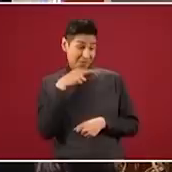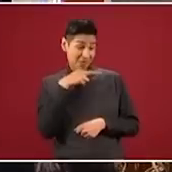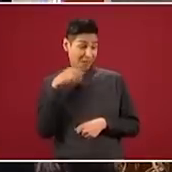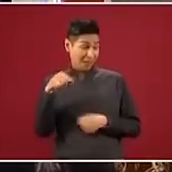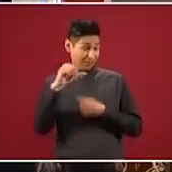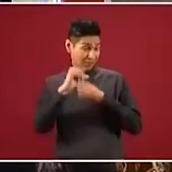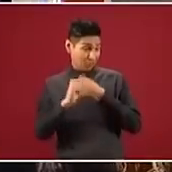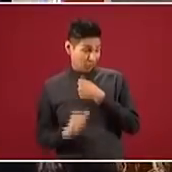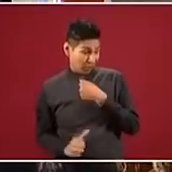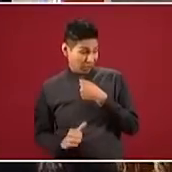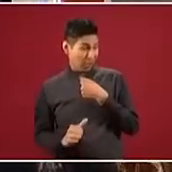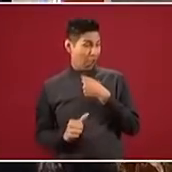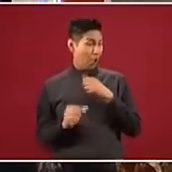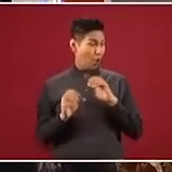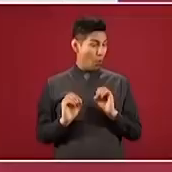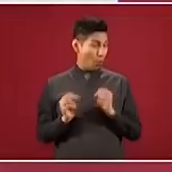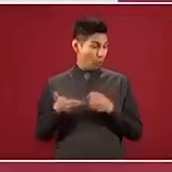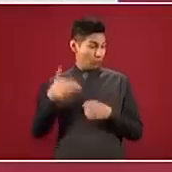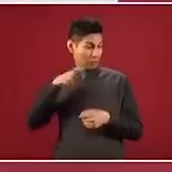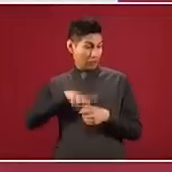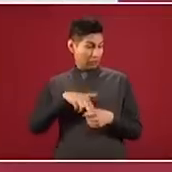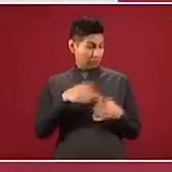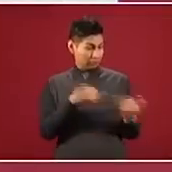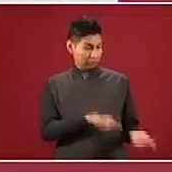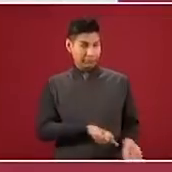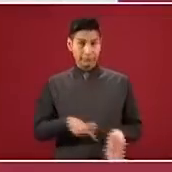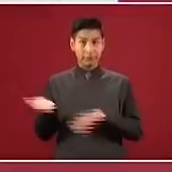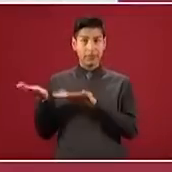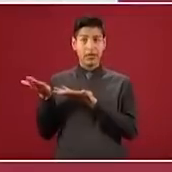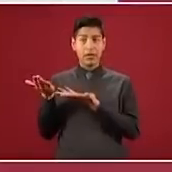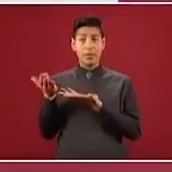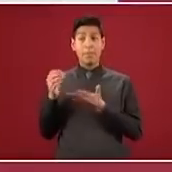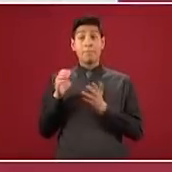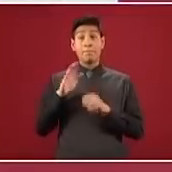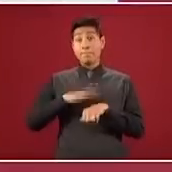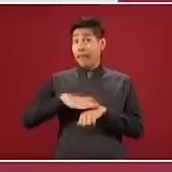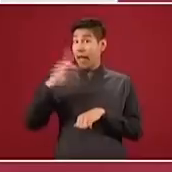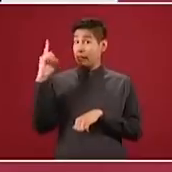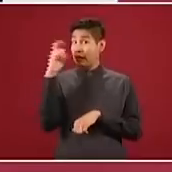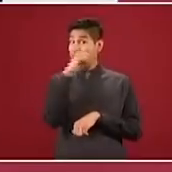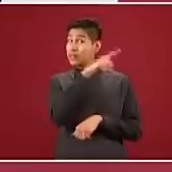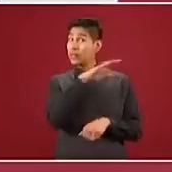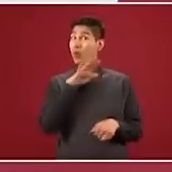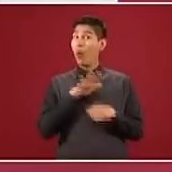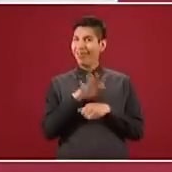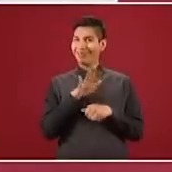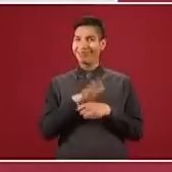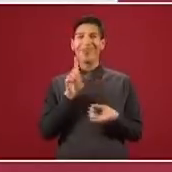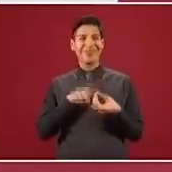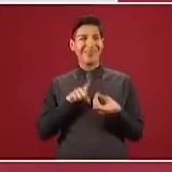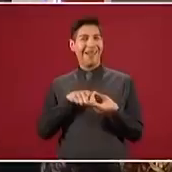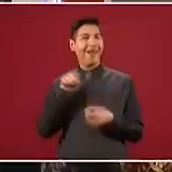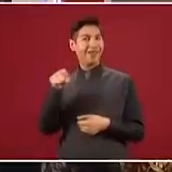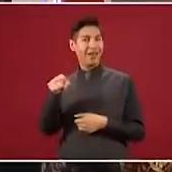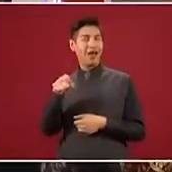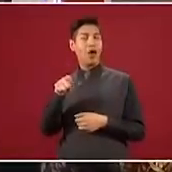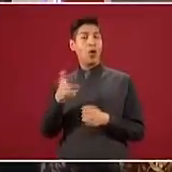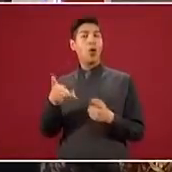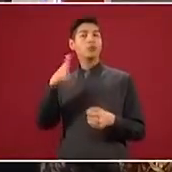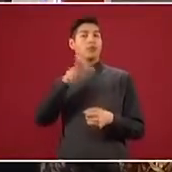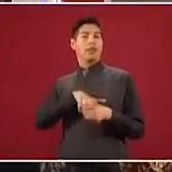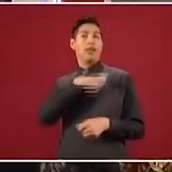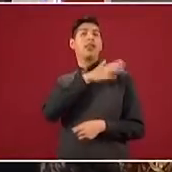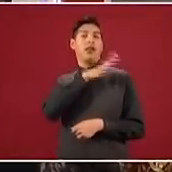de un procedimiento de diagnóstico más demandante, más complicado, están los hospitales generales.